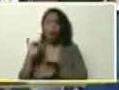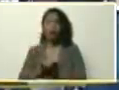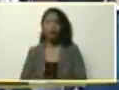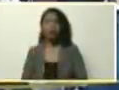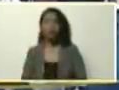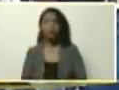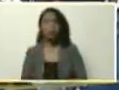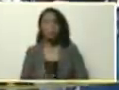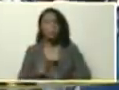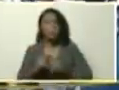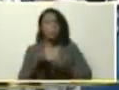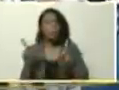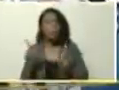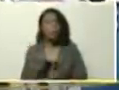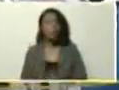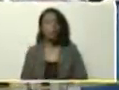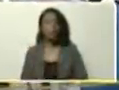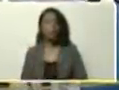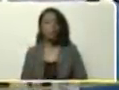pero